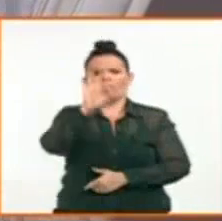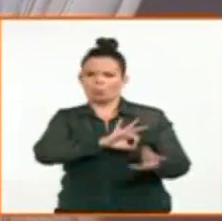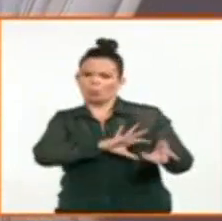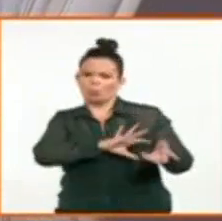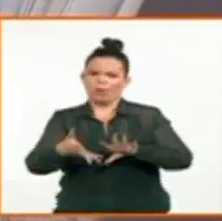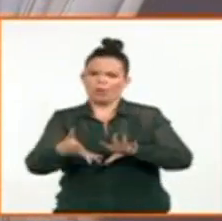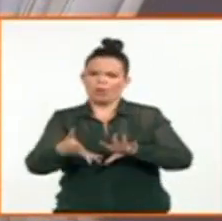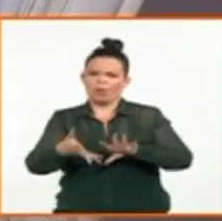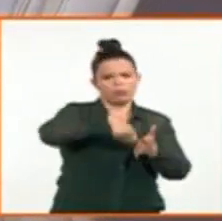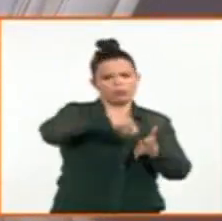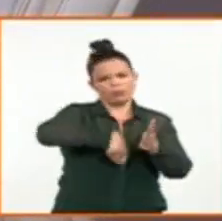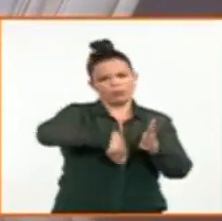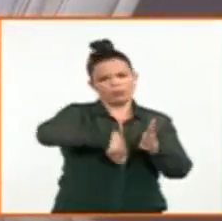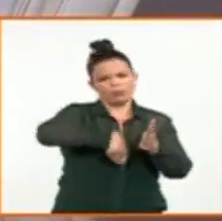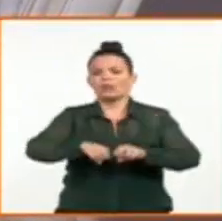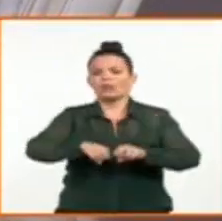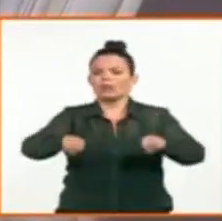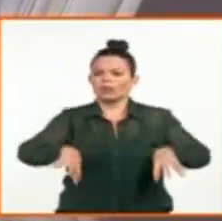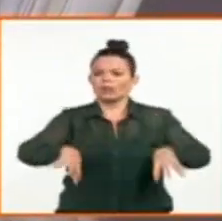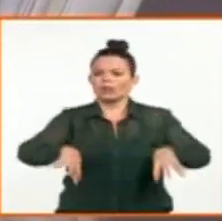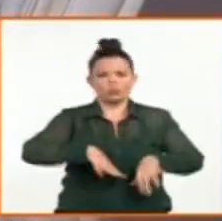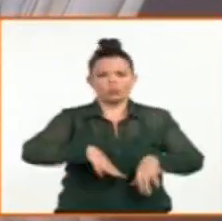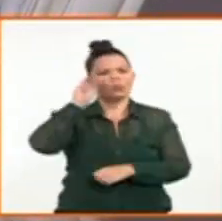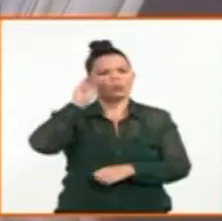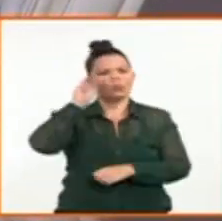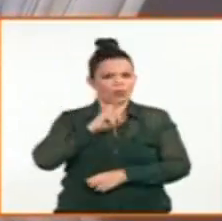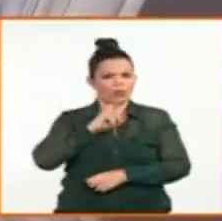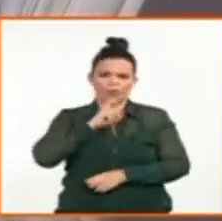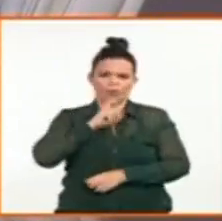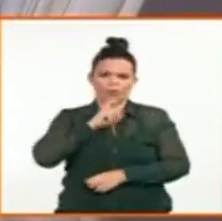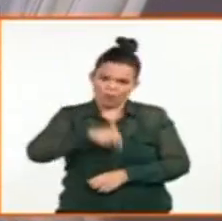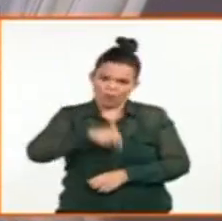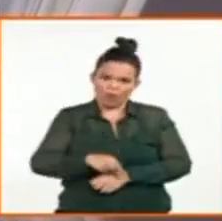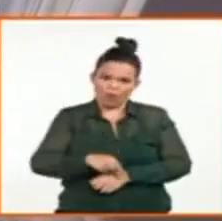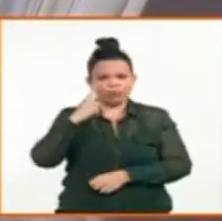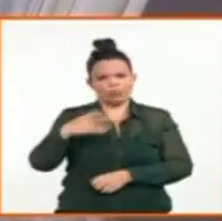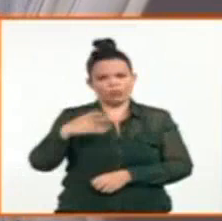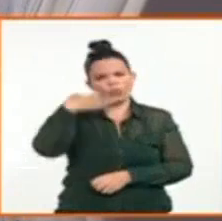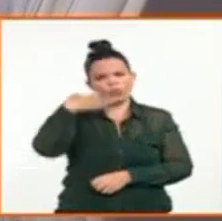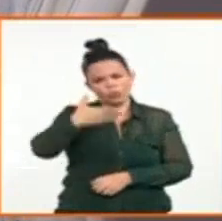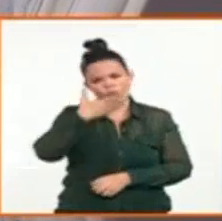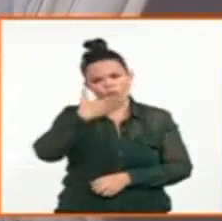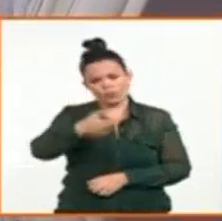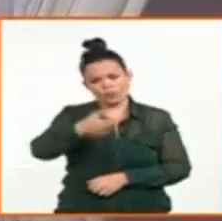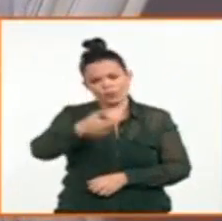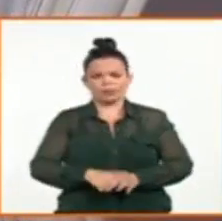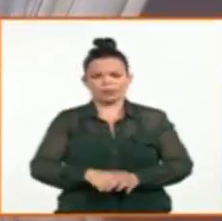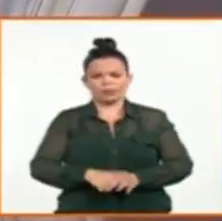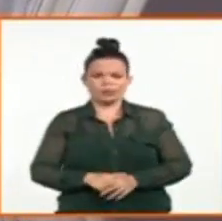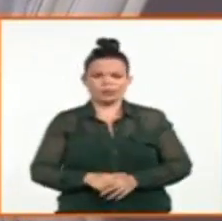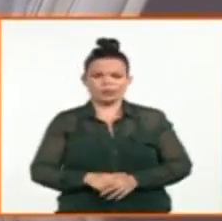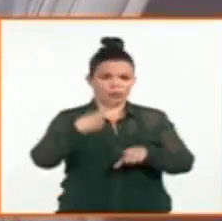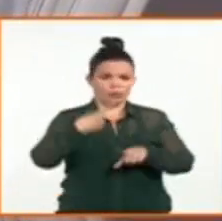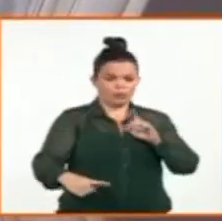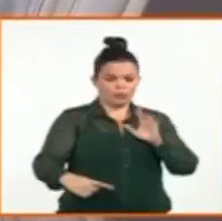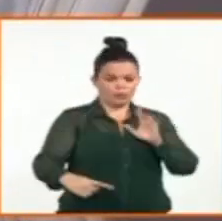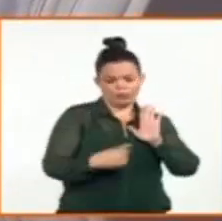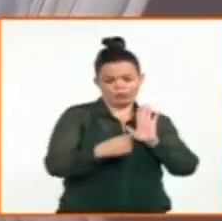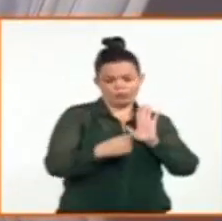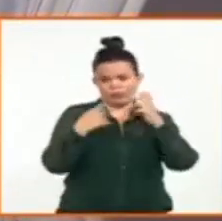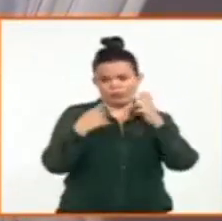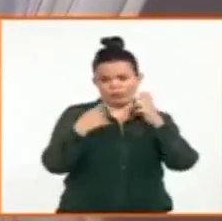compleja situación para estar en mejores condiciones para la arrancada del turismo. Otra de las tareas fundamentales del grupo electrónico ha estado